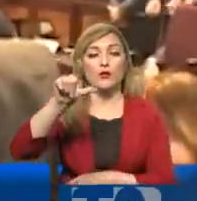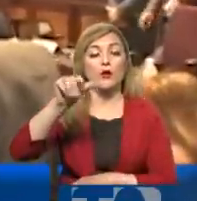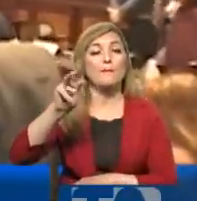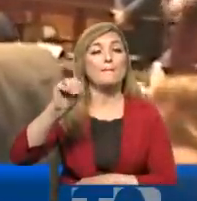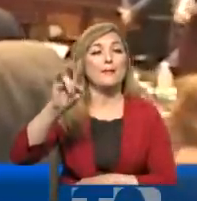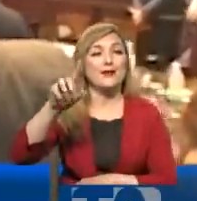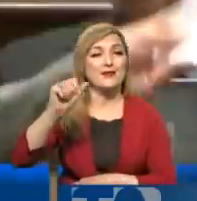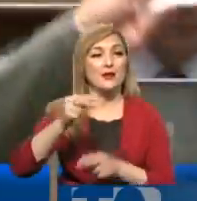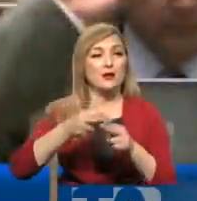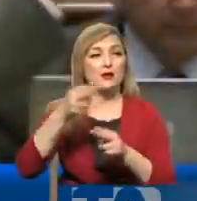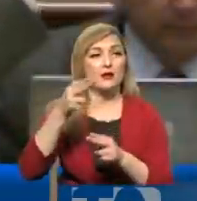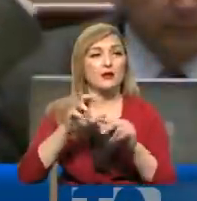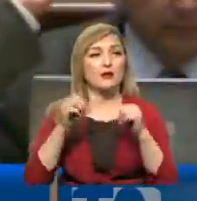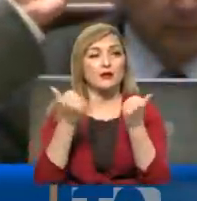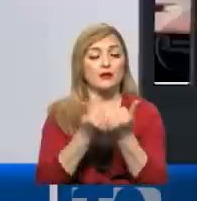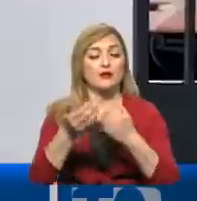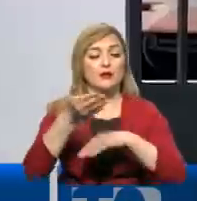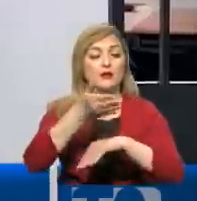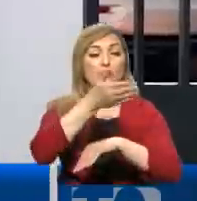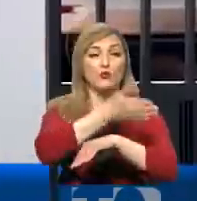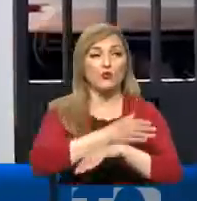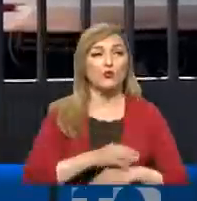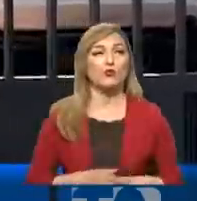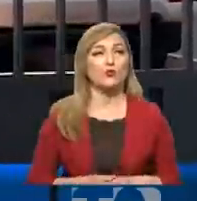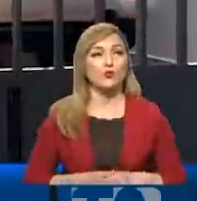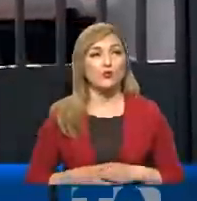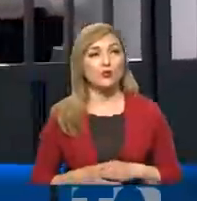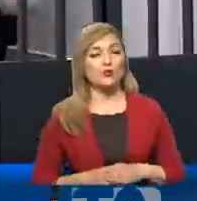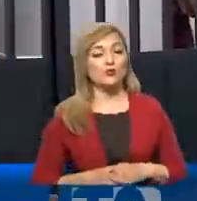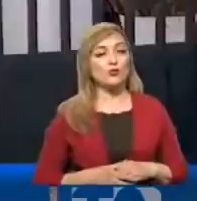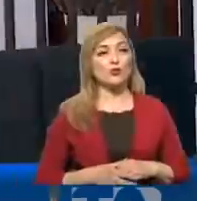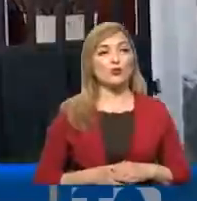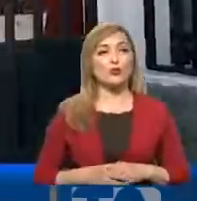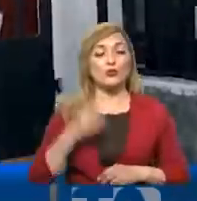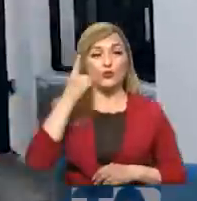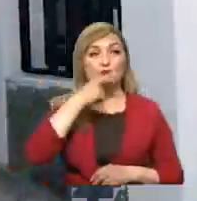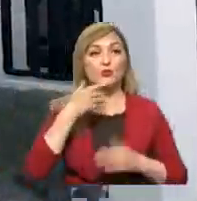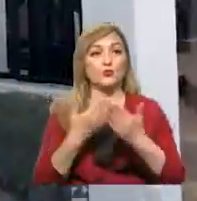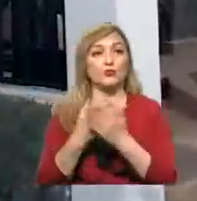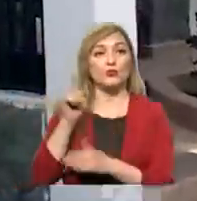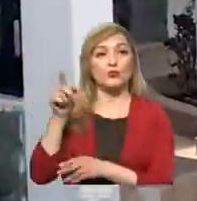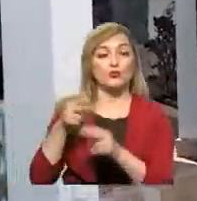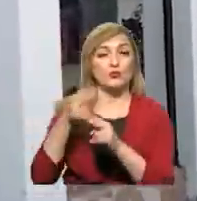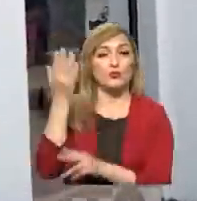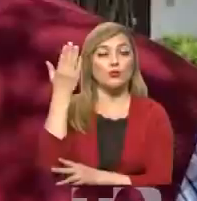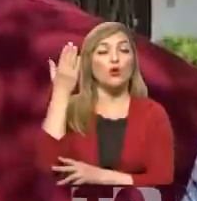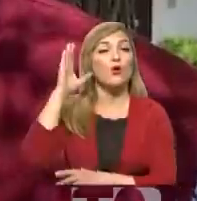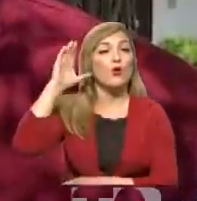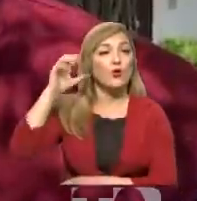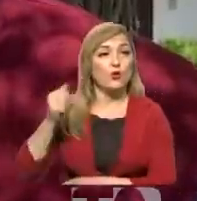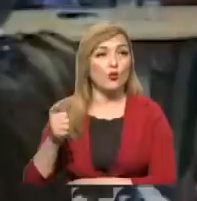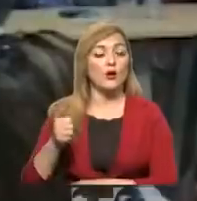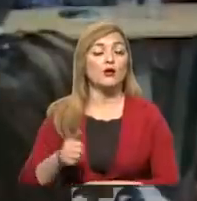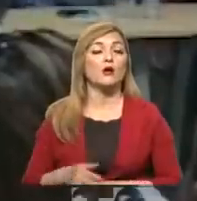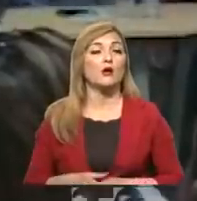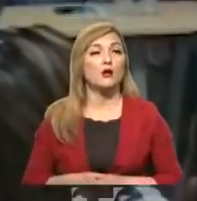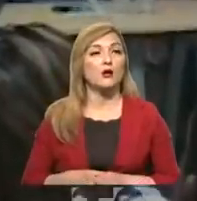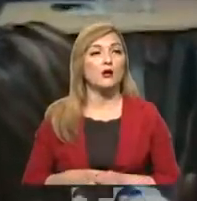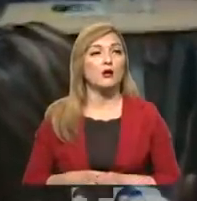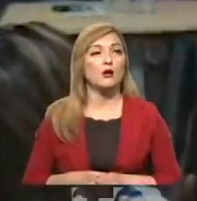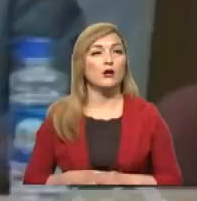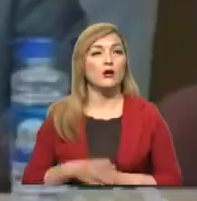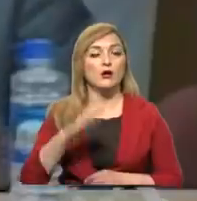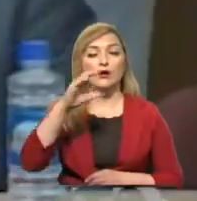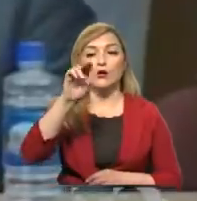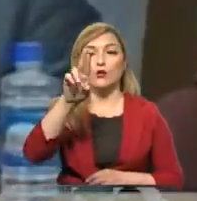ex asambleísta en periodos pasados, mientras que entre los rostros nuevos está el ex alcalde de Cuenca, Marcelo Cabrera, Roberto